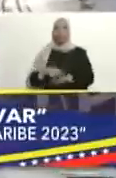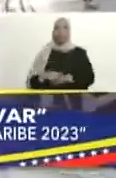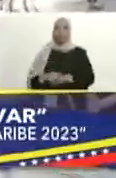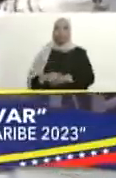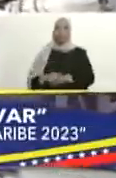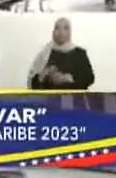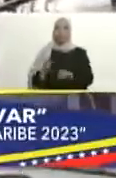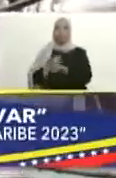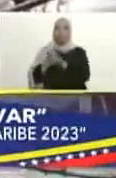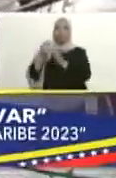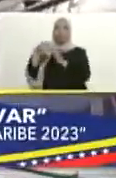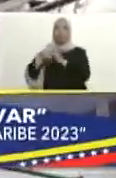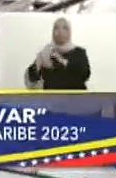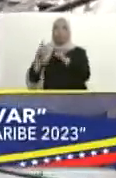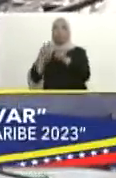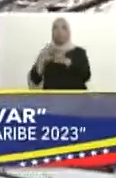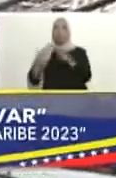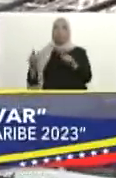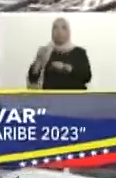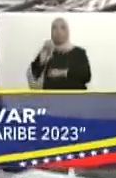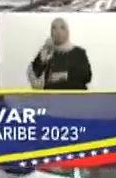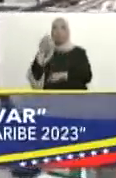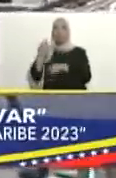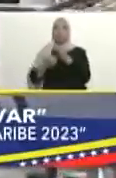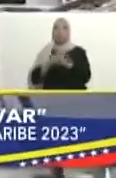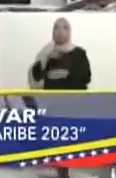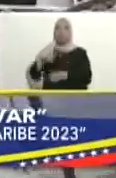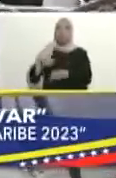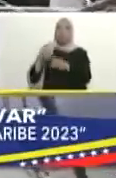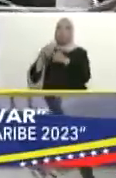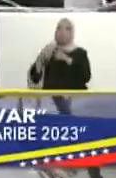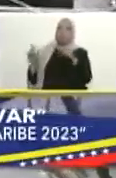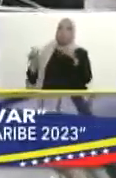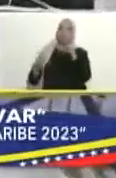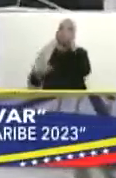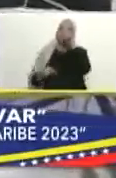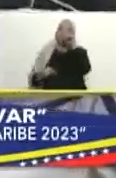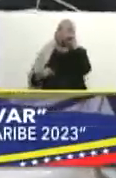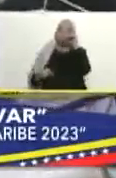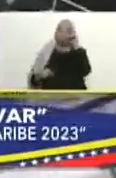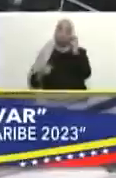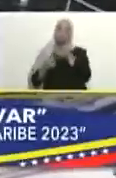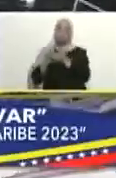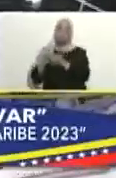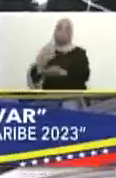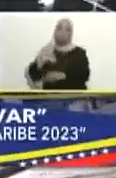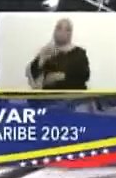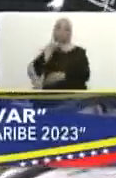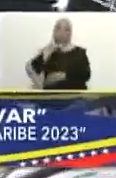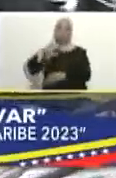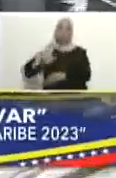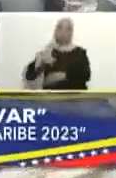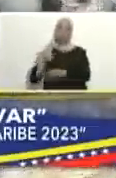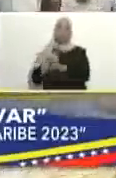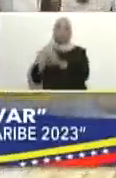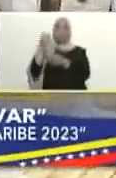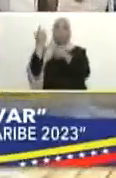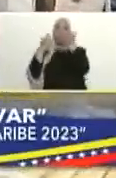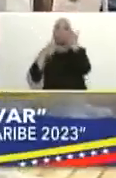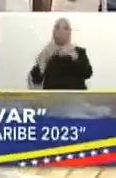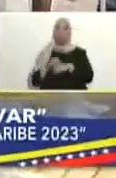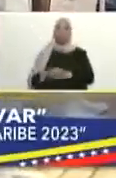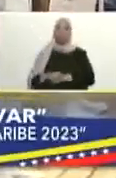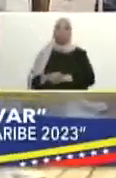del amor profundo a los libertadores y libertadoras, del amor profundo al legado de nuestro amado comandante Hugo